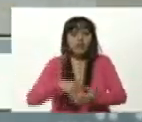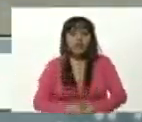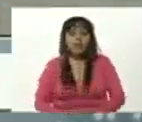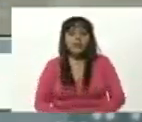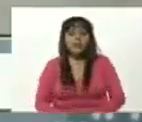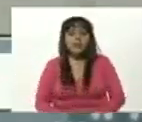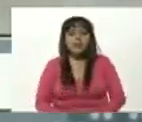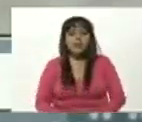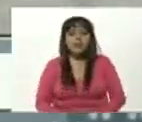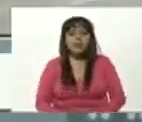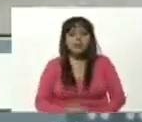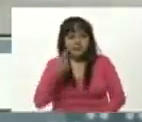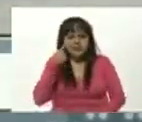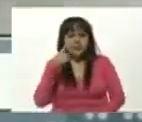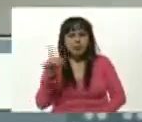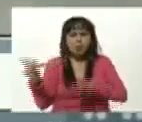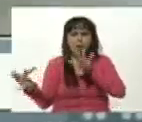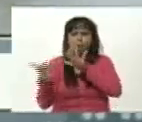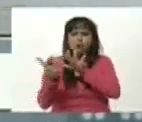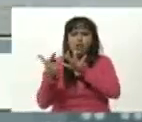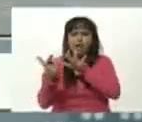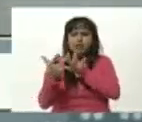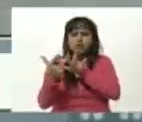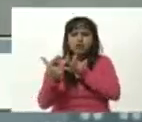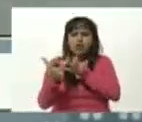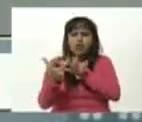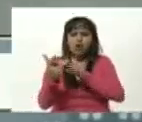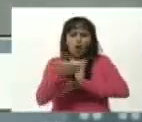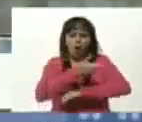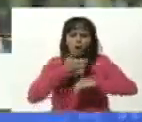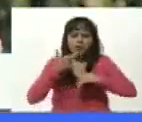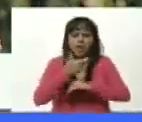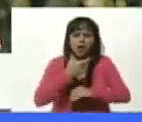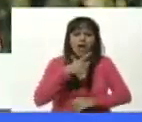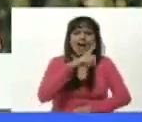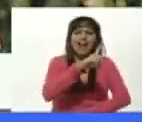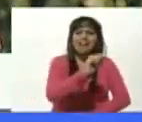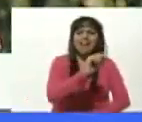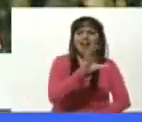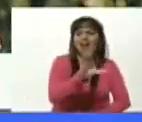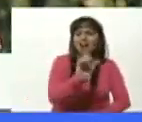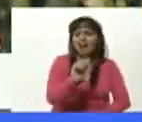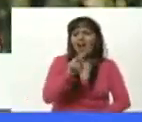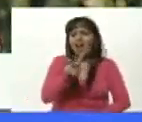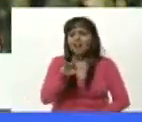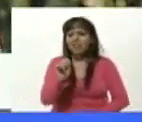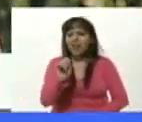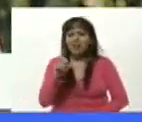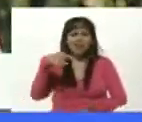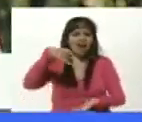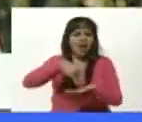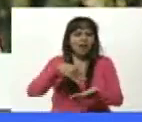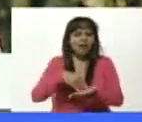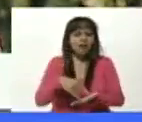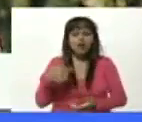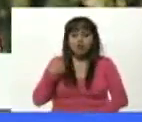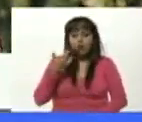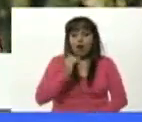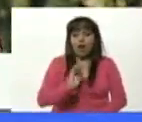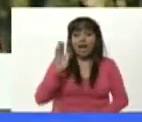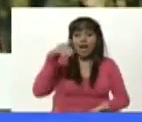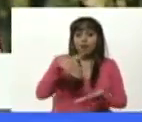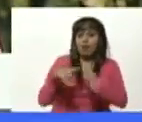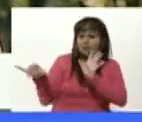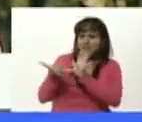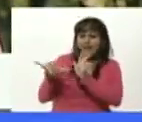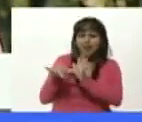estado Carabobo. Creo que tenemos en contacto al gobernador Rafael Lacaba. Lacaba, estoy aquí en Aragua, cerca de la